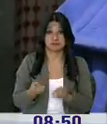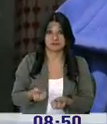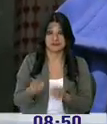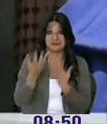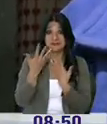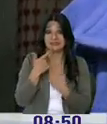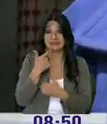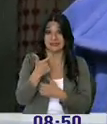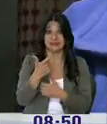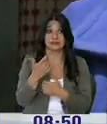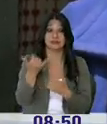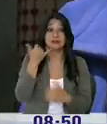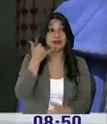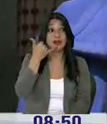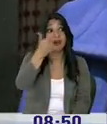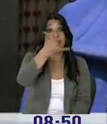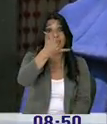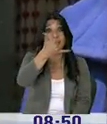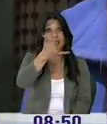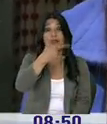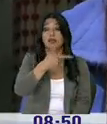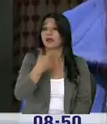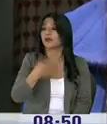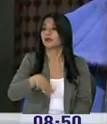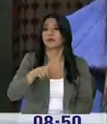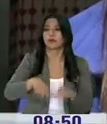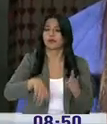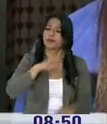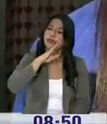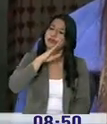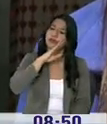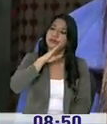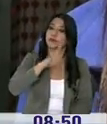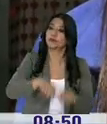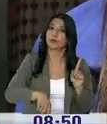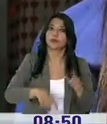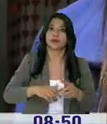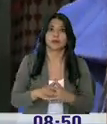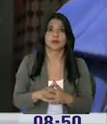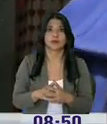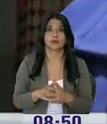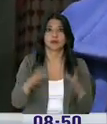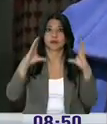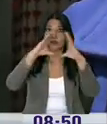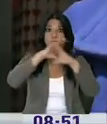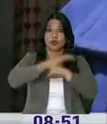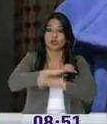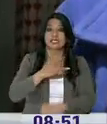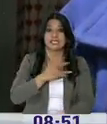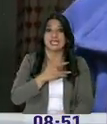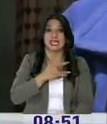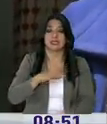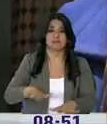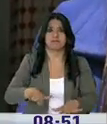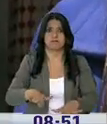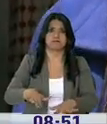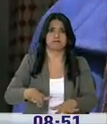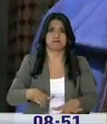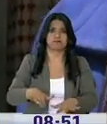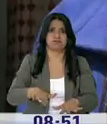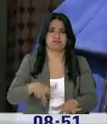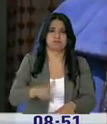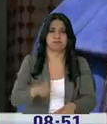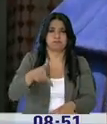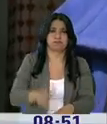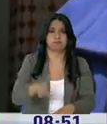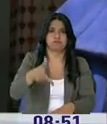inglá y me dice ay vecina no puede dormir porque varias o sea en la noche sintió obviamente estaba todo